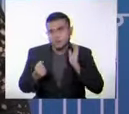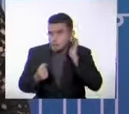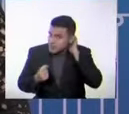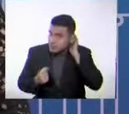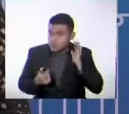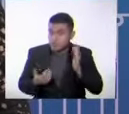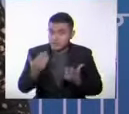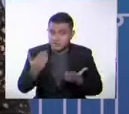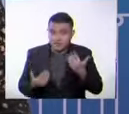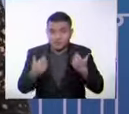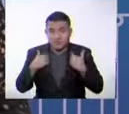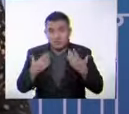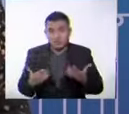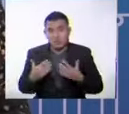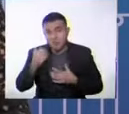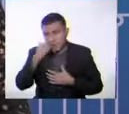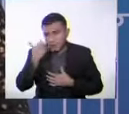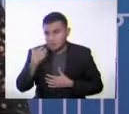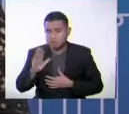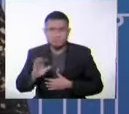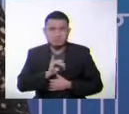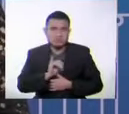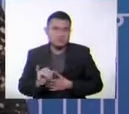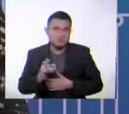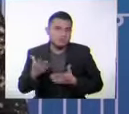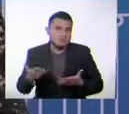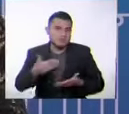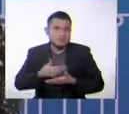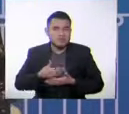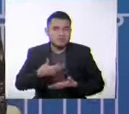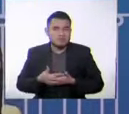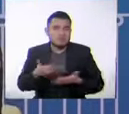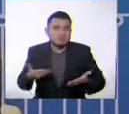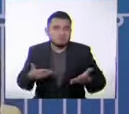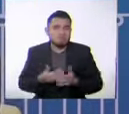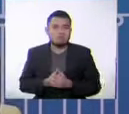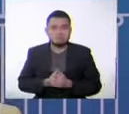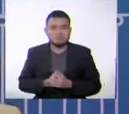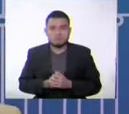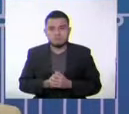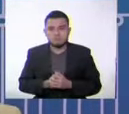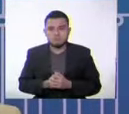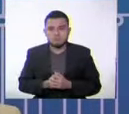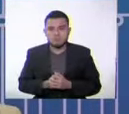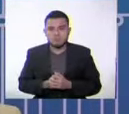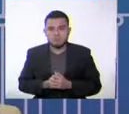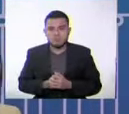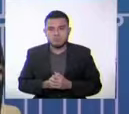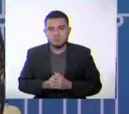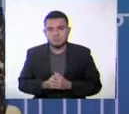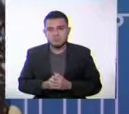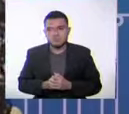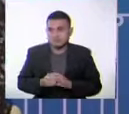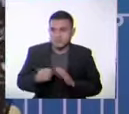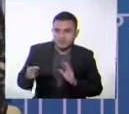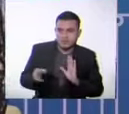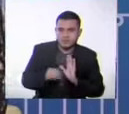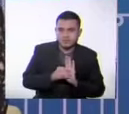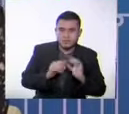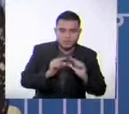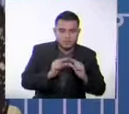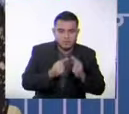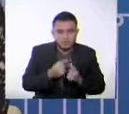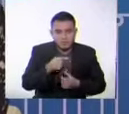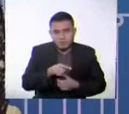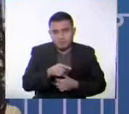jóvenes que tienen su propia identidad sexual y si no se acopla a la de un grupo como